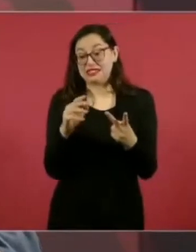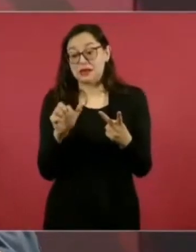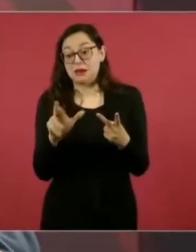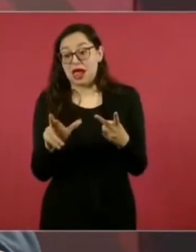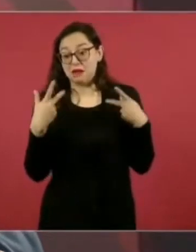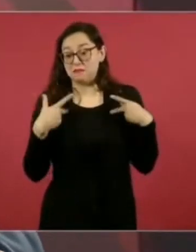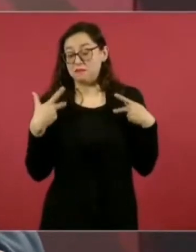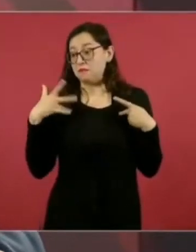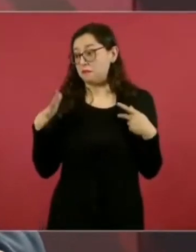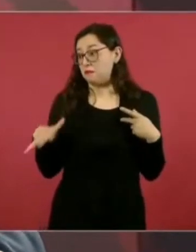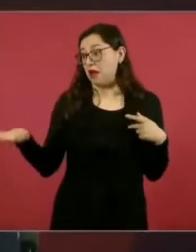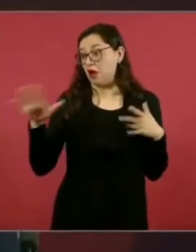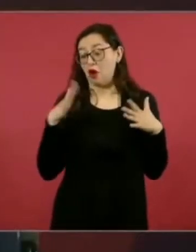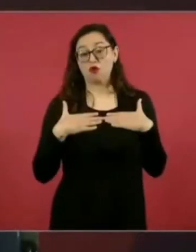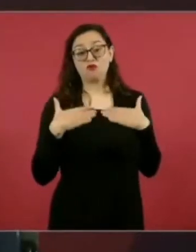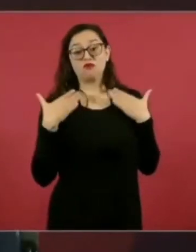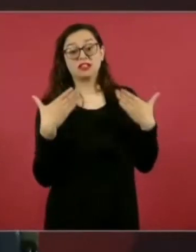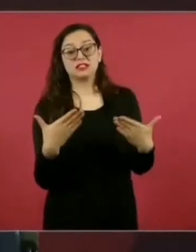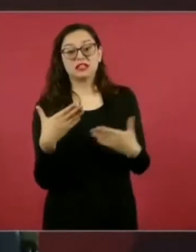Bueno,